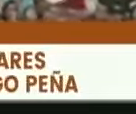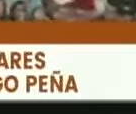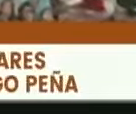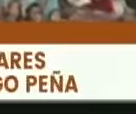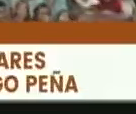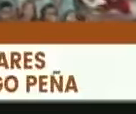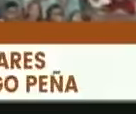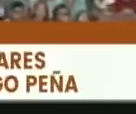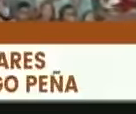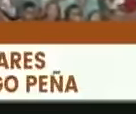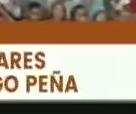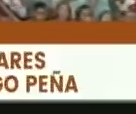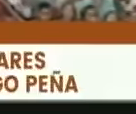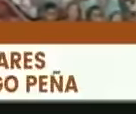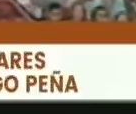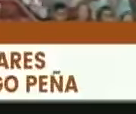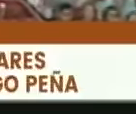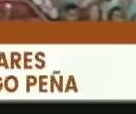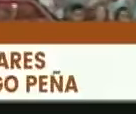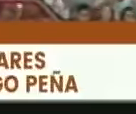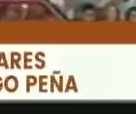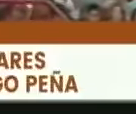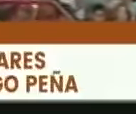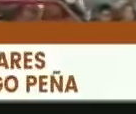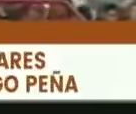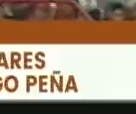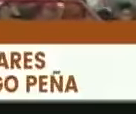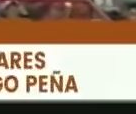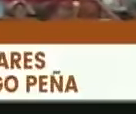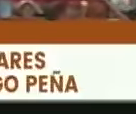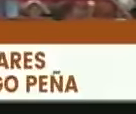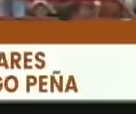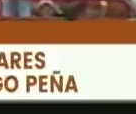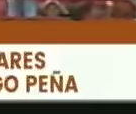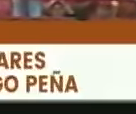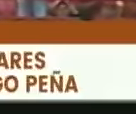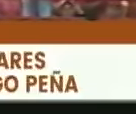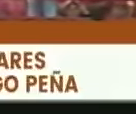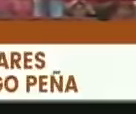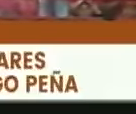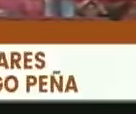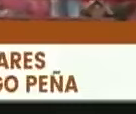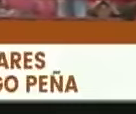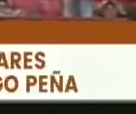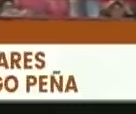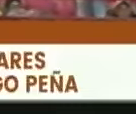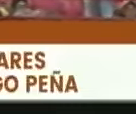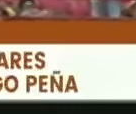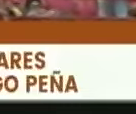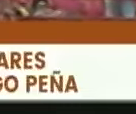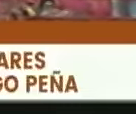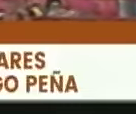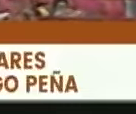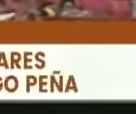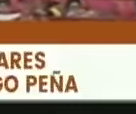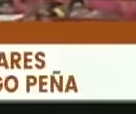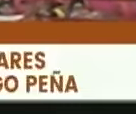recuerda a ese grupo de merideños como un batallón heroico que no permitió el